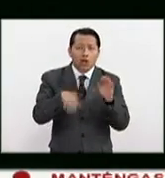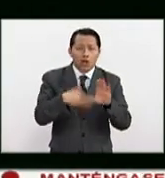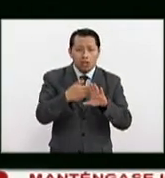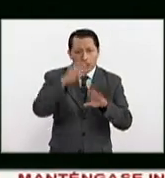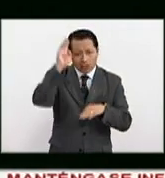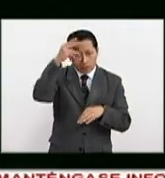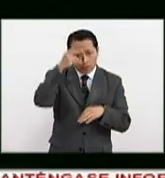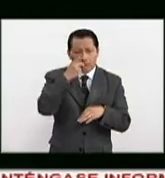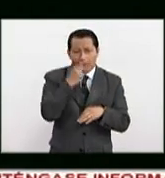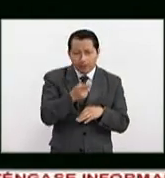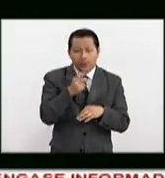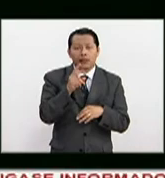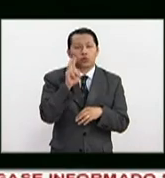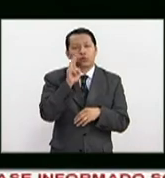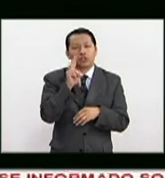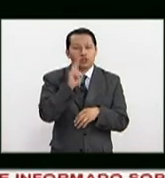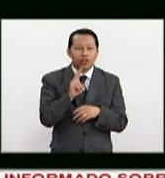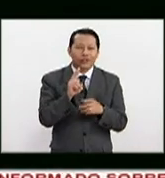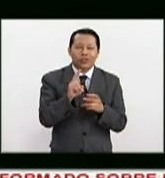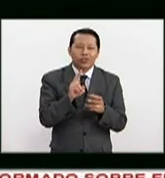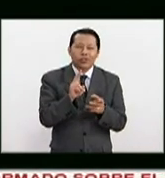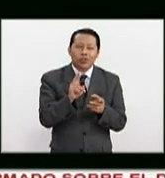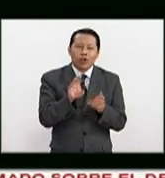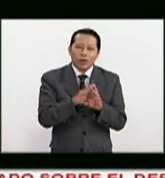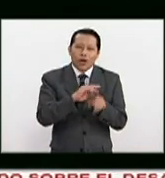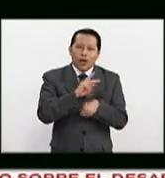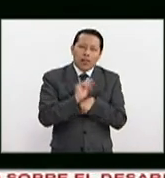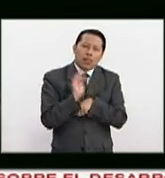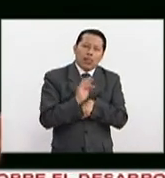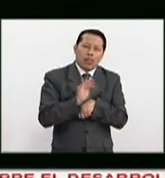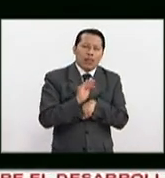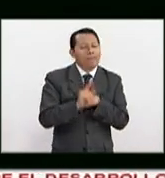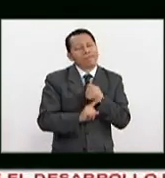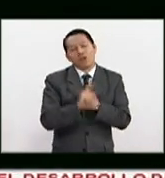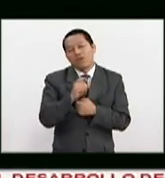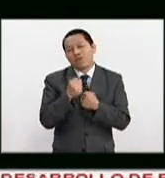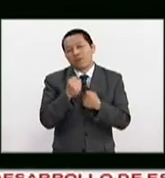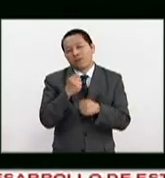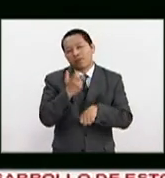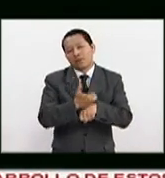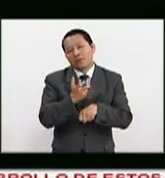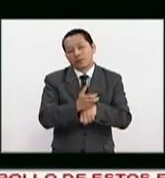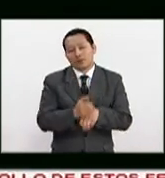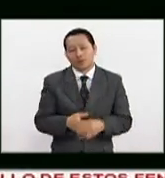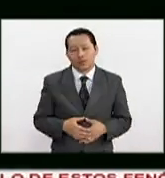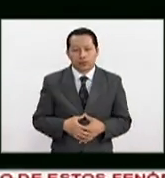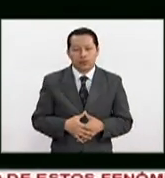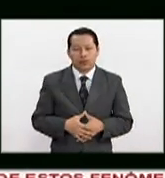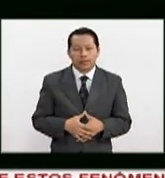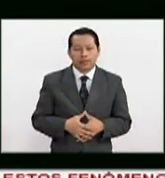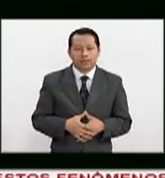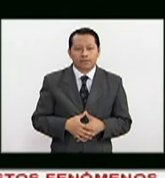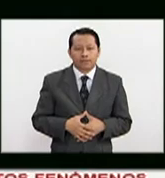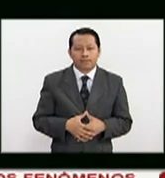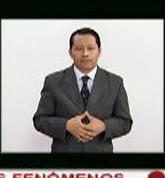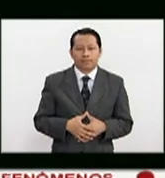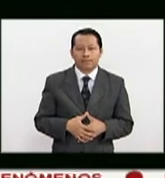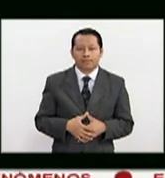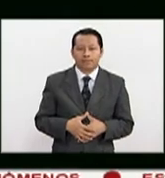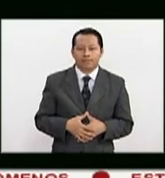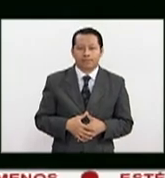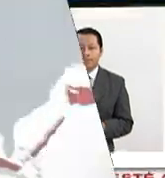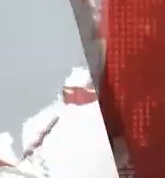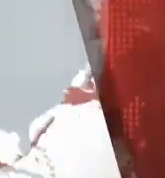y dijo que su visión nacionalista está afectando a todos los sectores de los Estados Unidos.